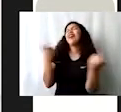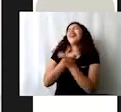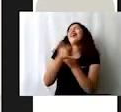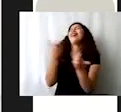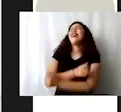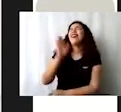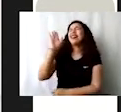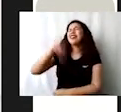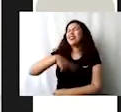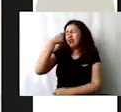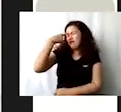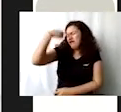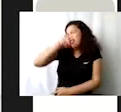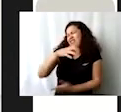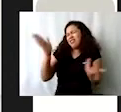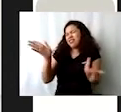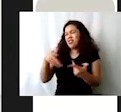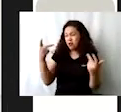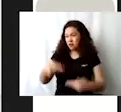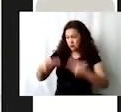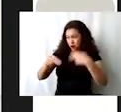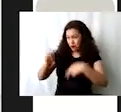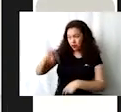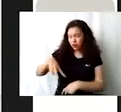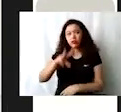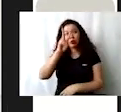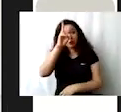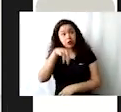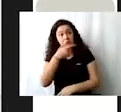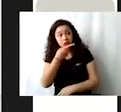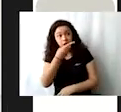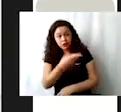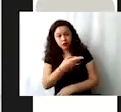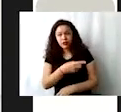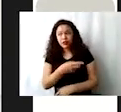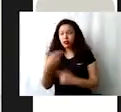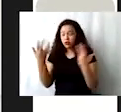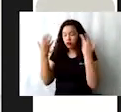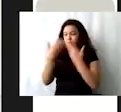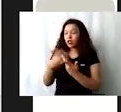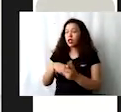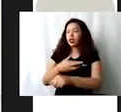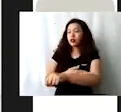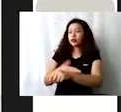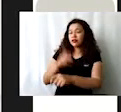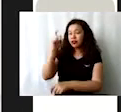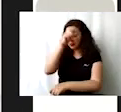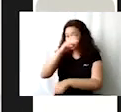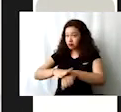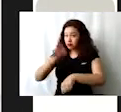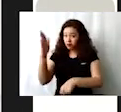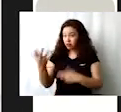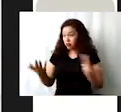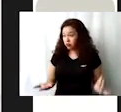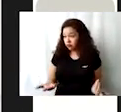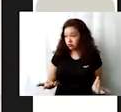Esto es demasiado sencillo. Es una broma, ¿verdad? No, hablo en serio. ¿No te das cuenta que la solución es mucho más complicada que esto? ¿Por